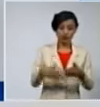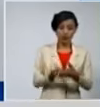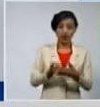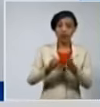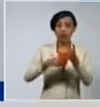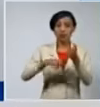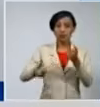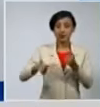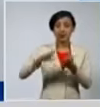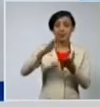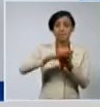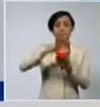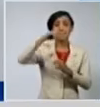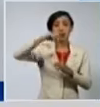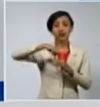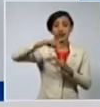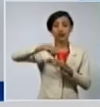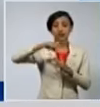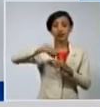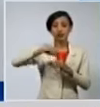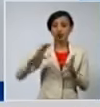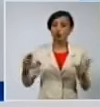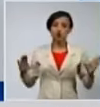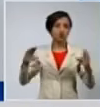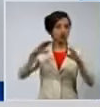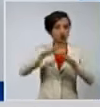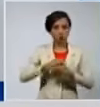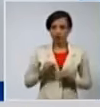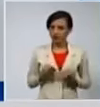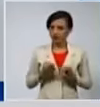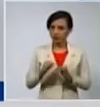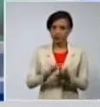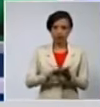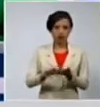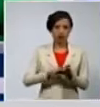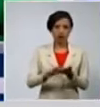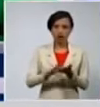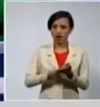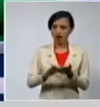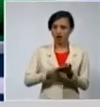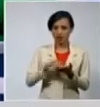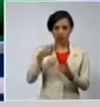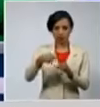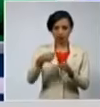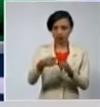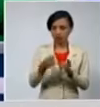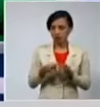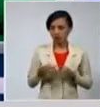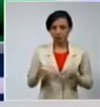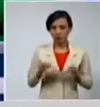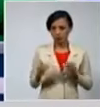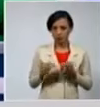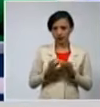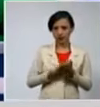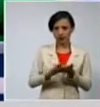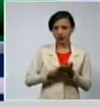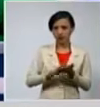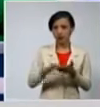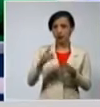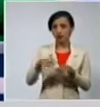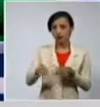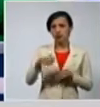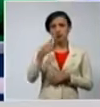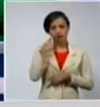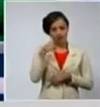de Matanzas no diagnostica casos autóctonos, lo cual es evidencia de que se puede